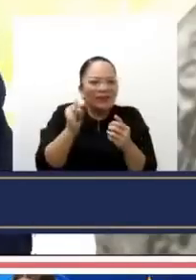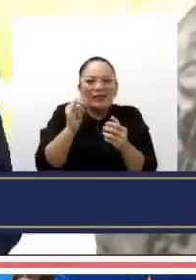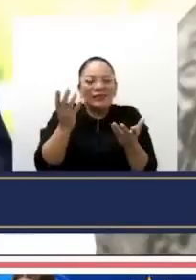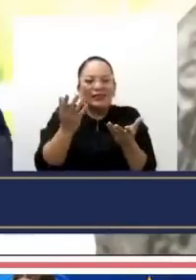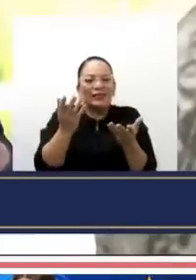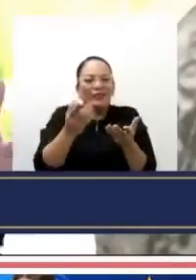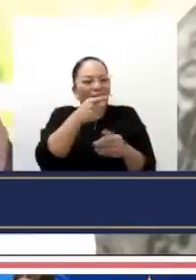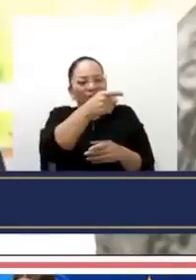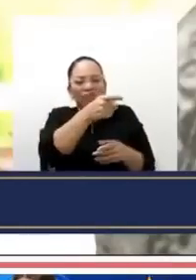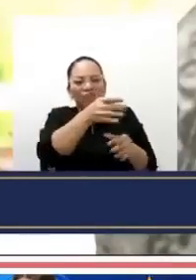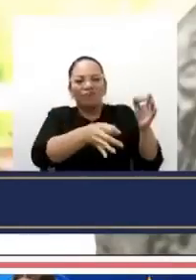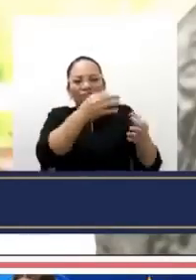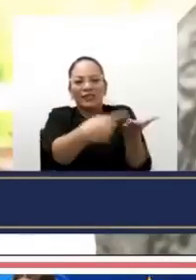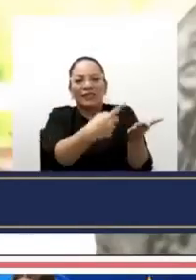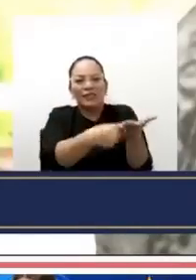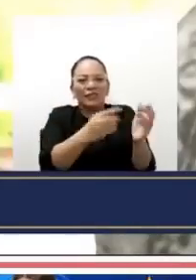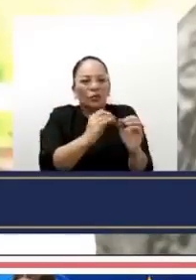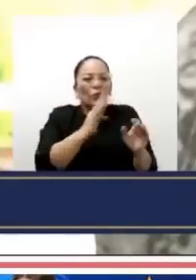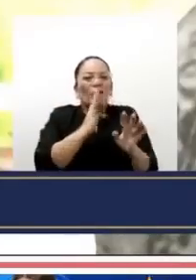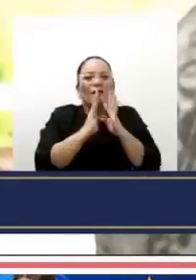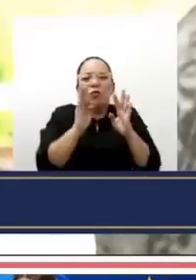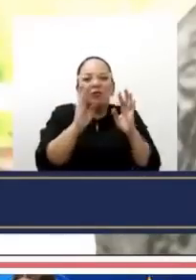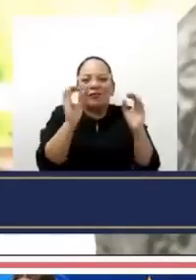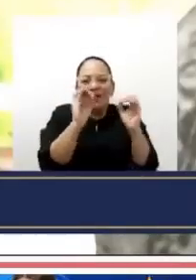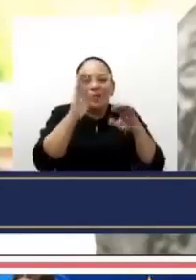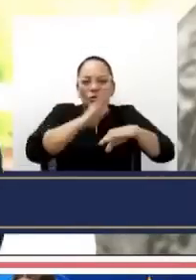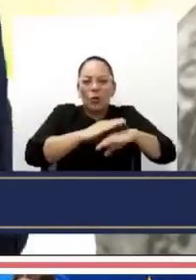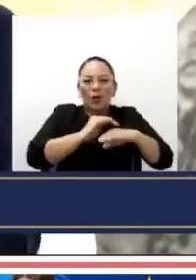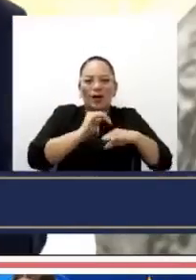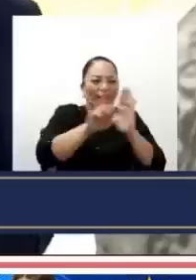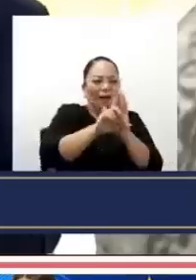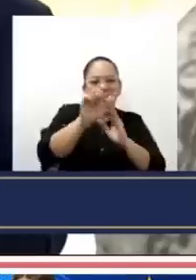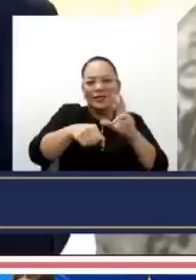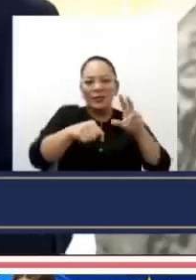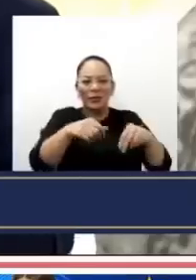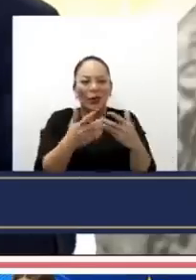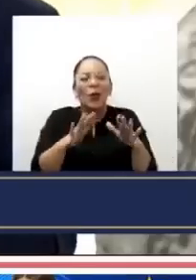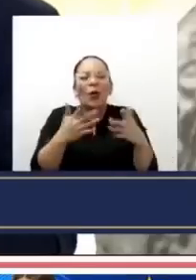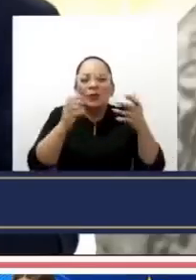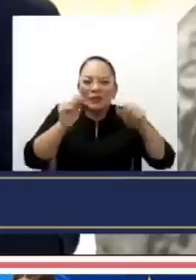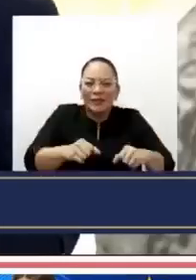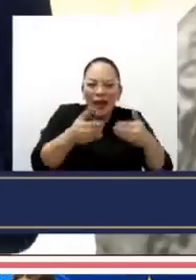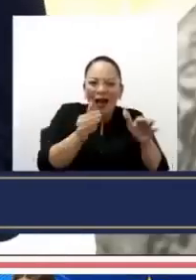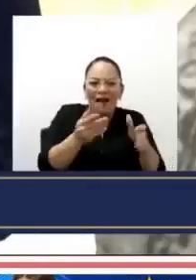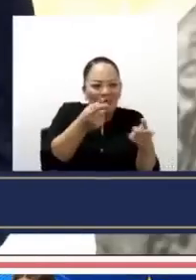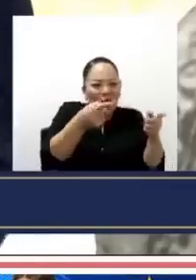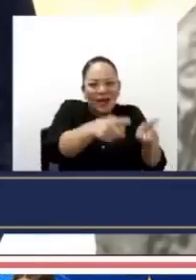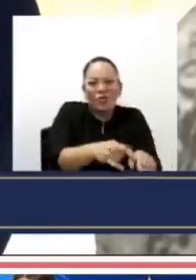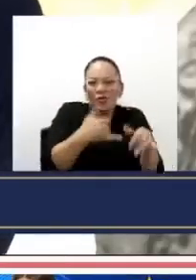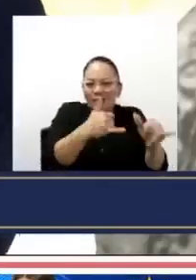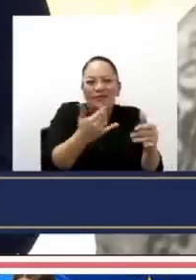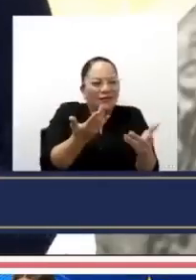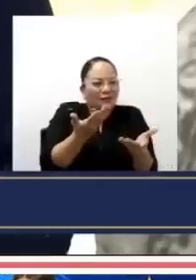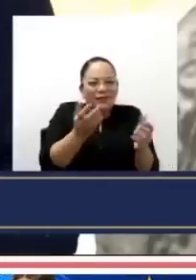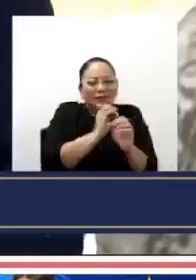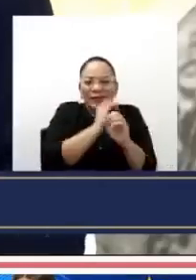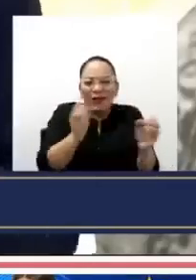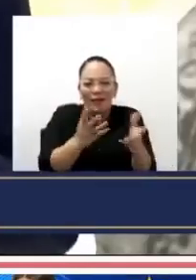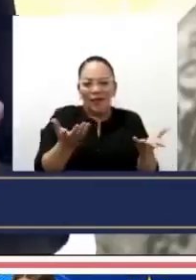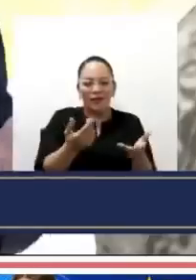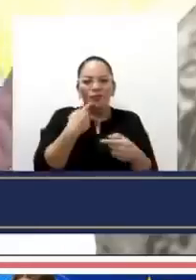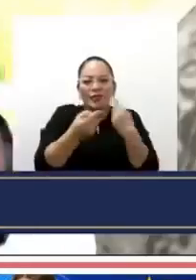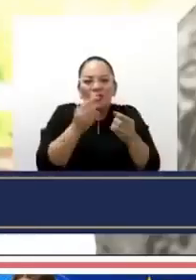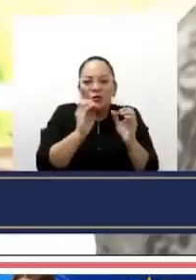el contencioso se ha pronunciado sobre su ilegalidad? No, ¿cómo es posible que le abran una causa si no se ha pronunciado la